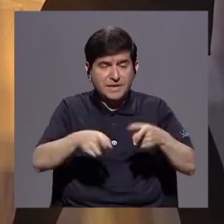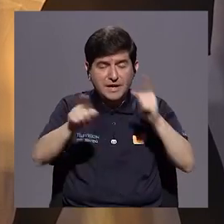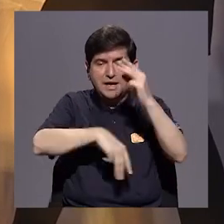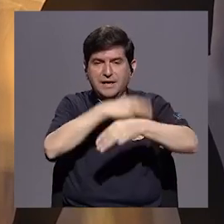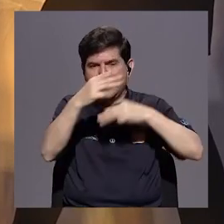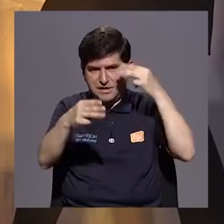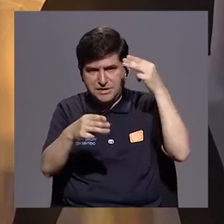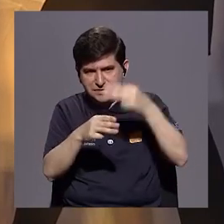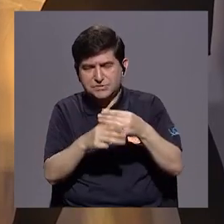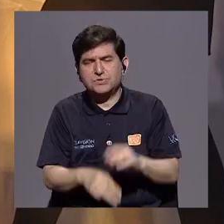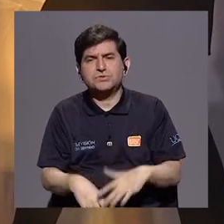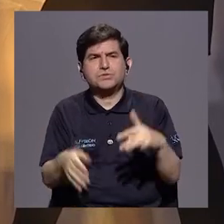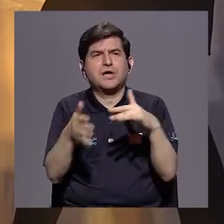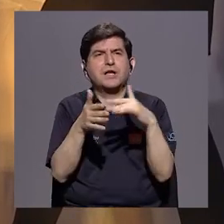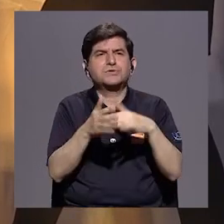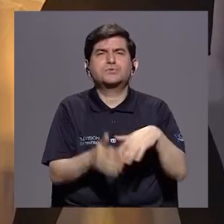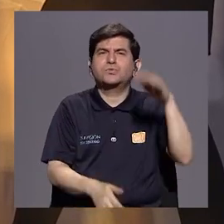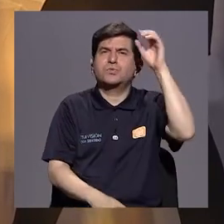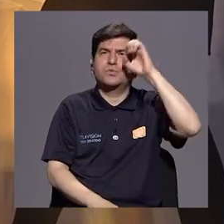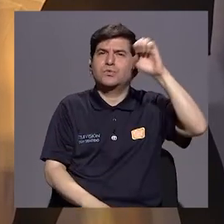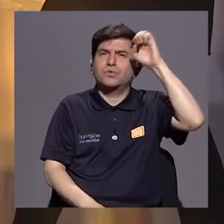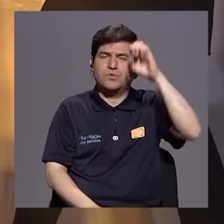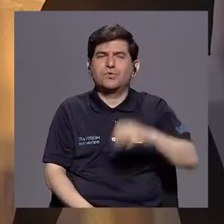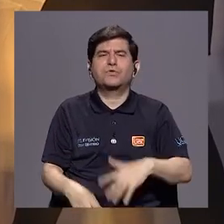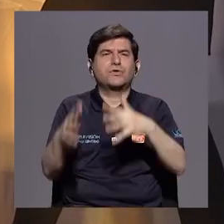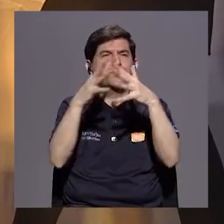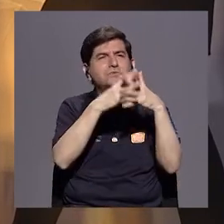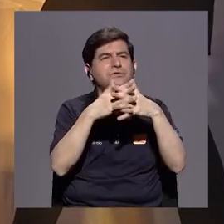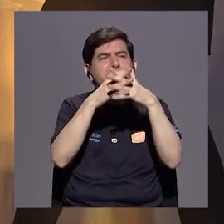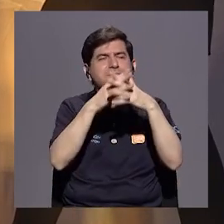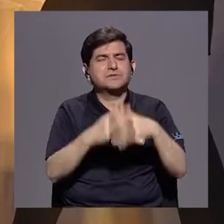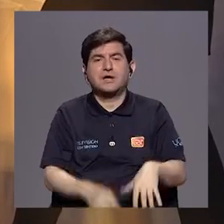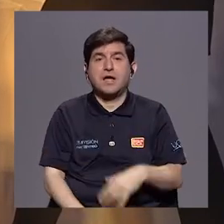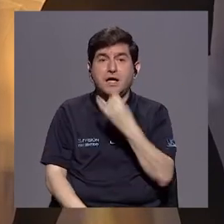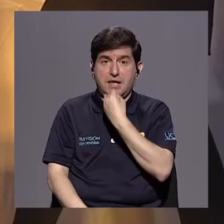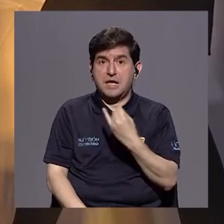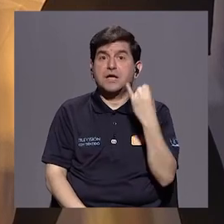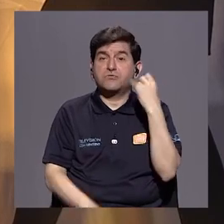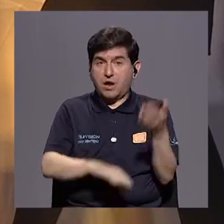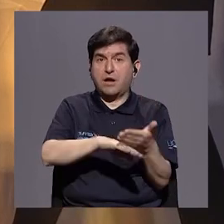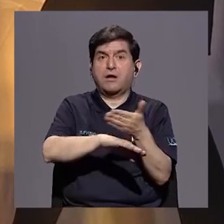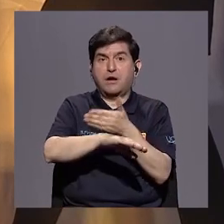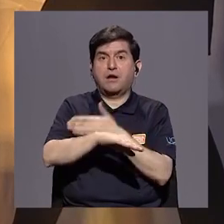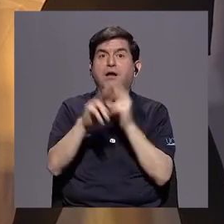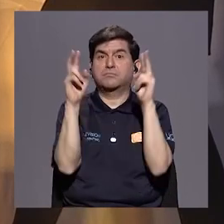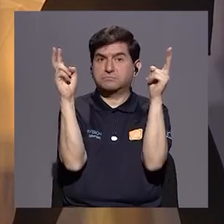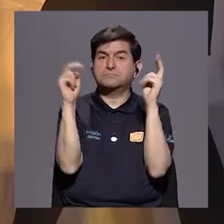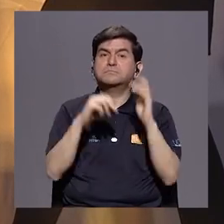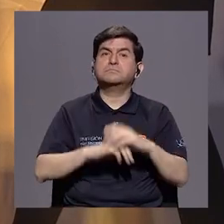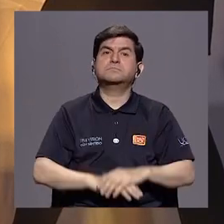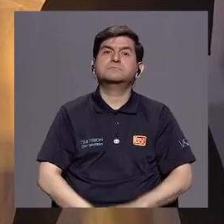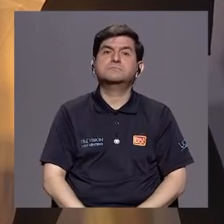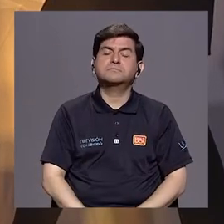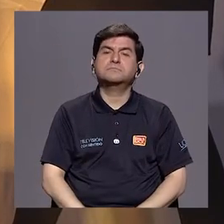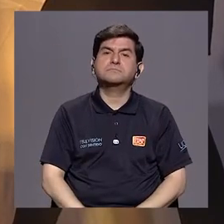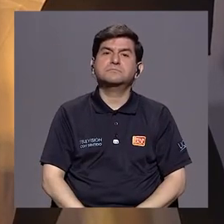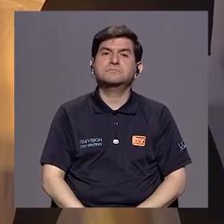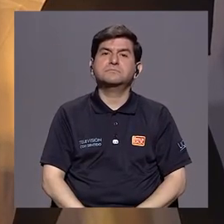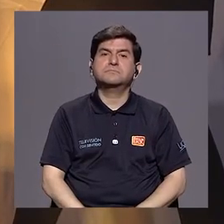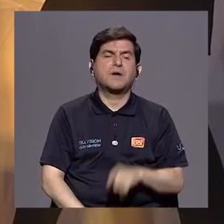alrededor del mundo hay estudios en europa en los estados unidos-israel que está muy avanzado en estos temas